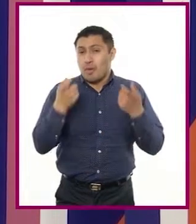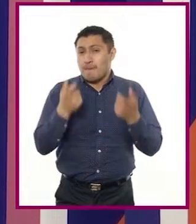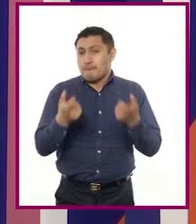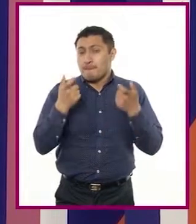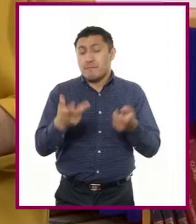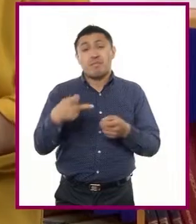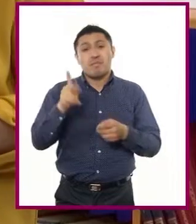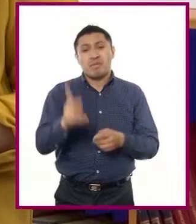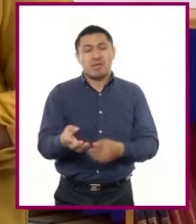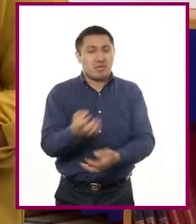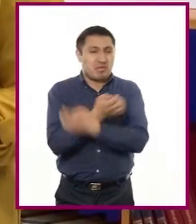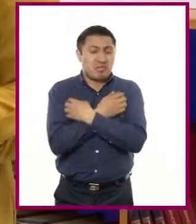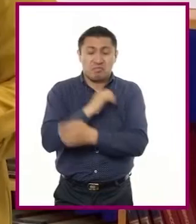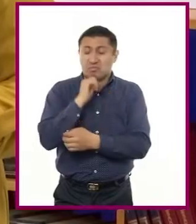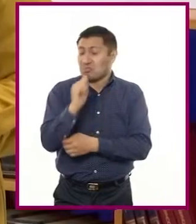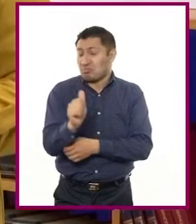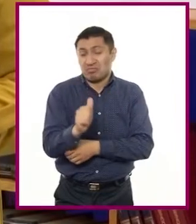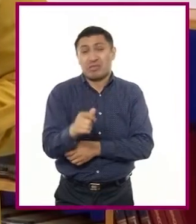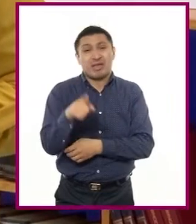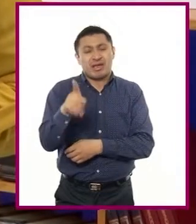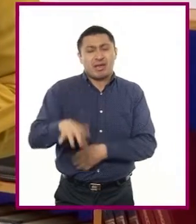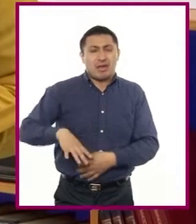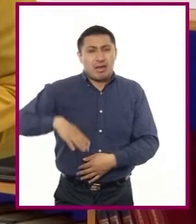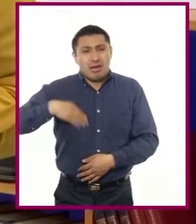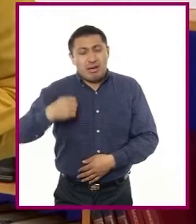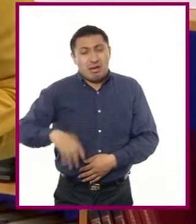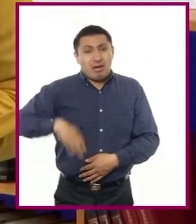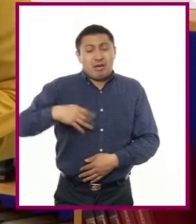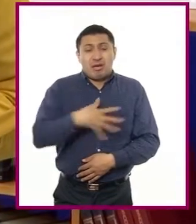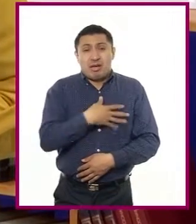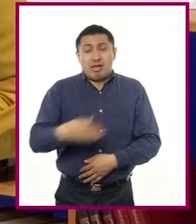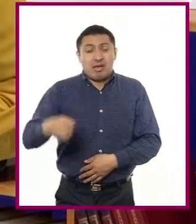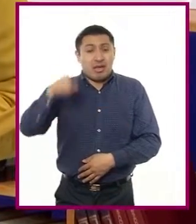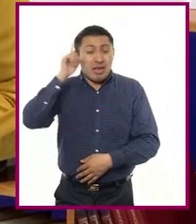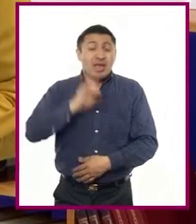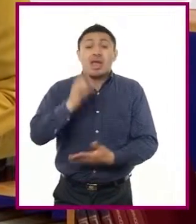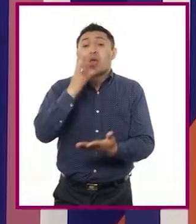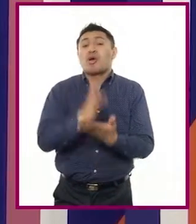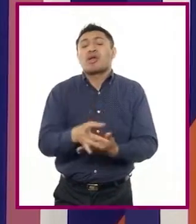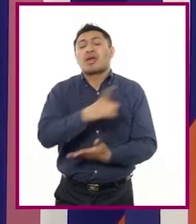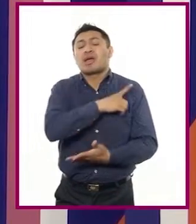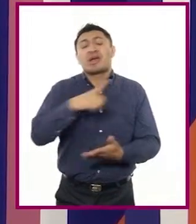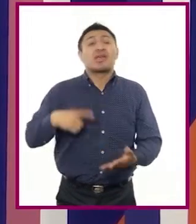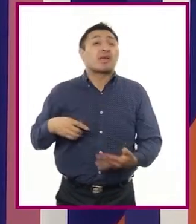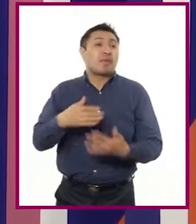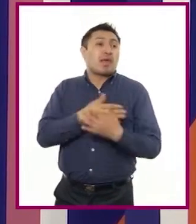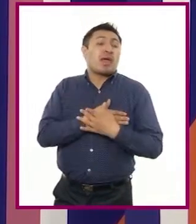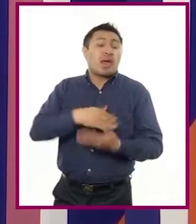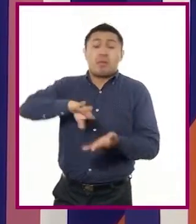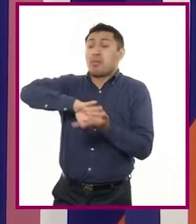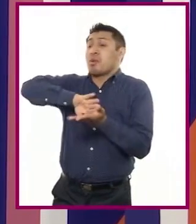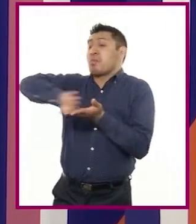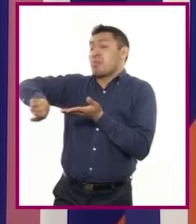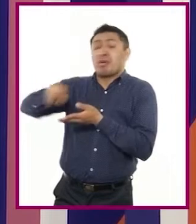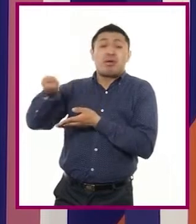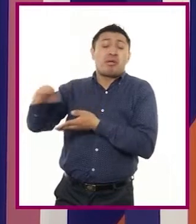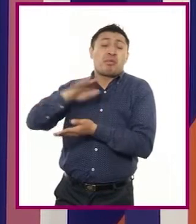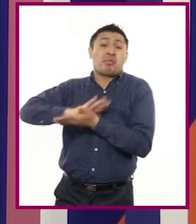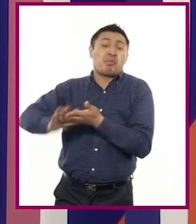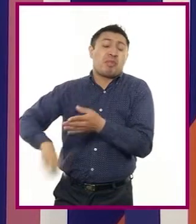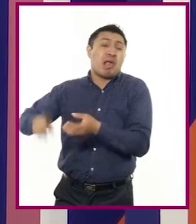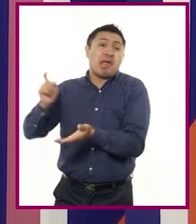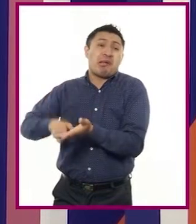sin instrucción, intentaba que su única hija comprendiera que debía rechazar el amor de un humilde telegrafista,